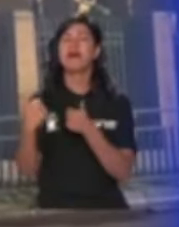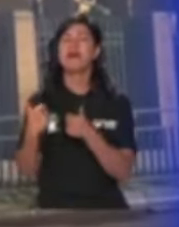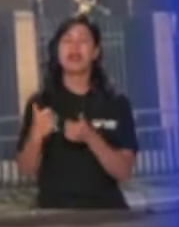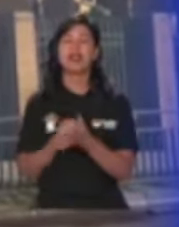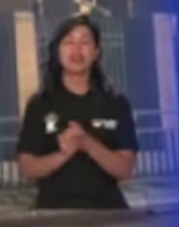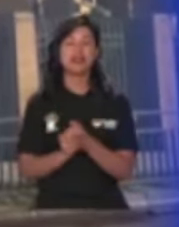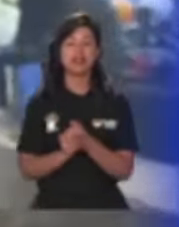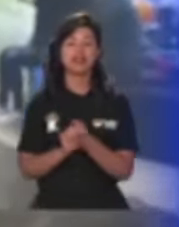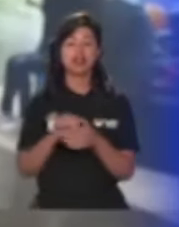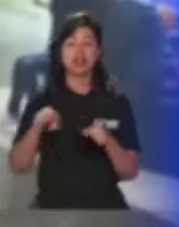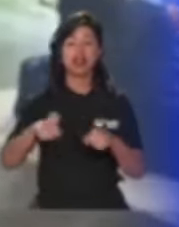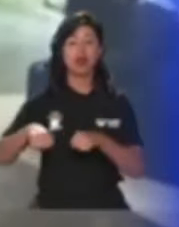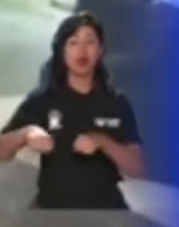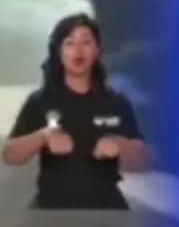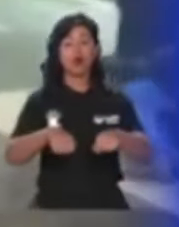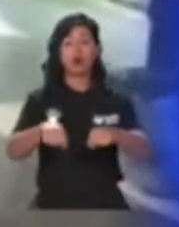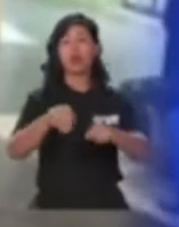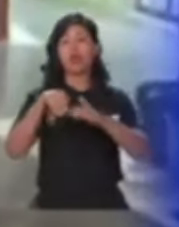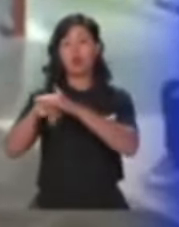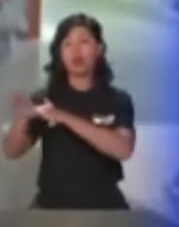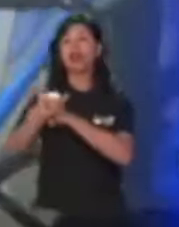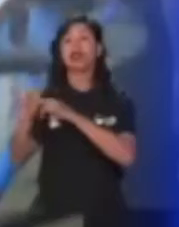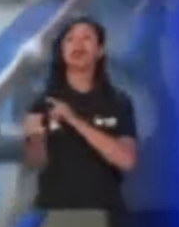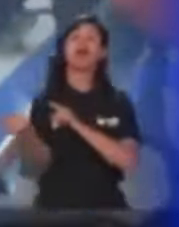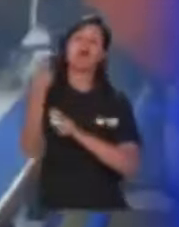coche y de aquí nos vamos.